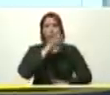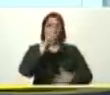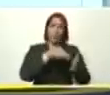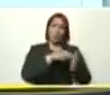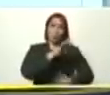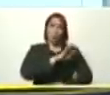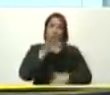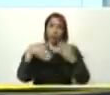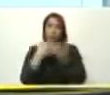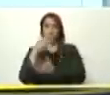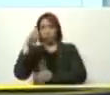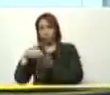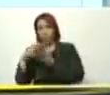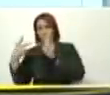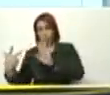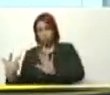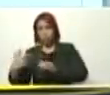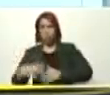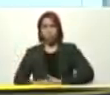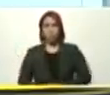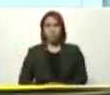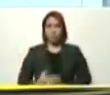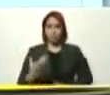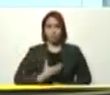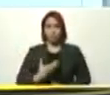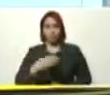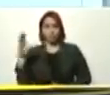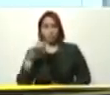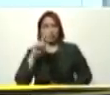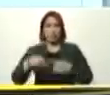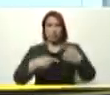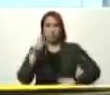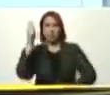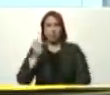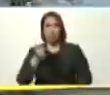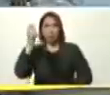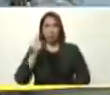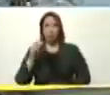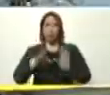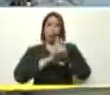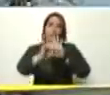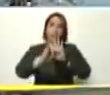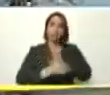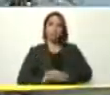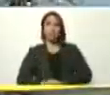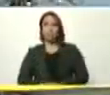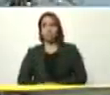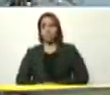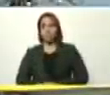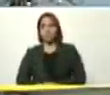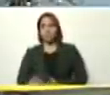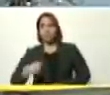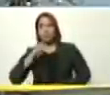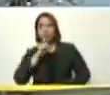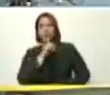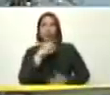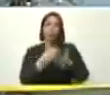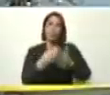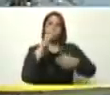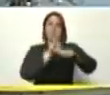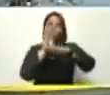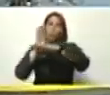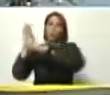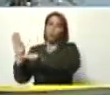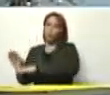2008, alcalde de Caracas. Luego ha sido diputado constituyente, yo lo nombré protector del